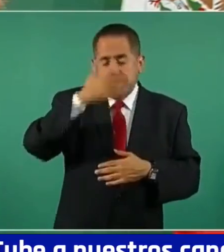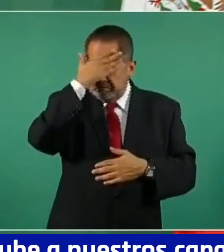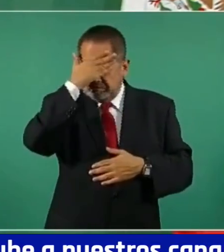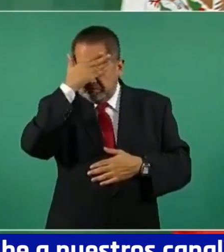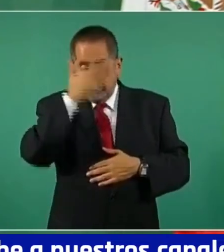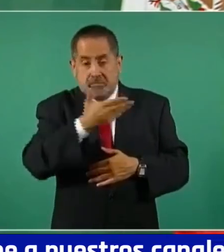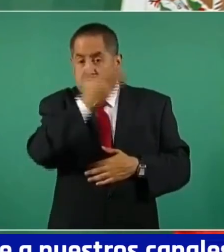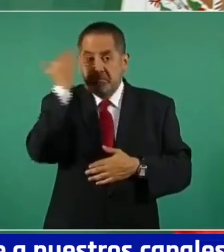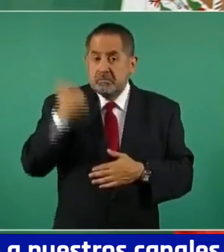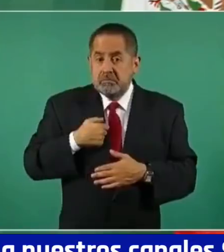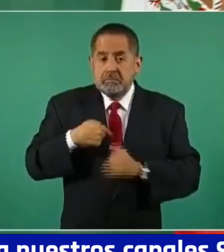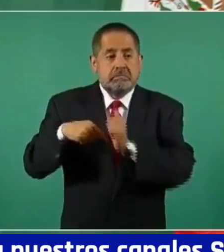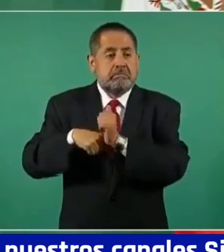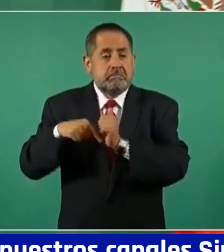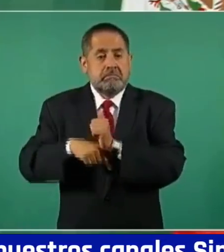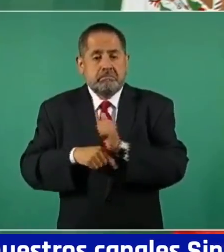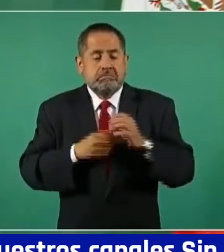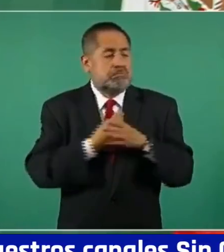o